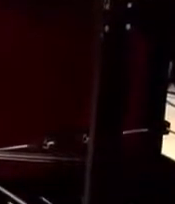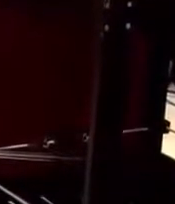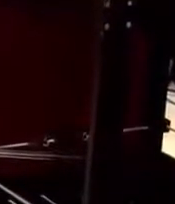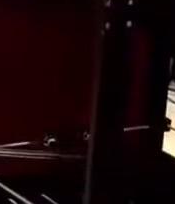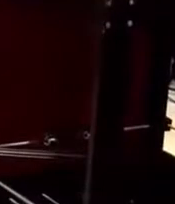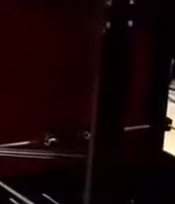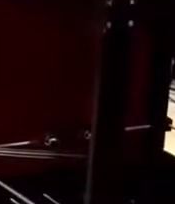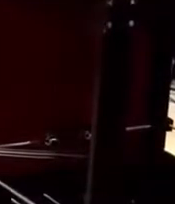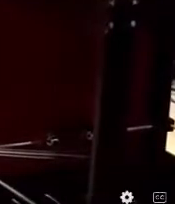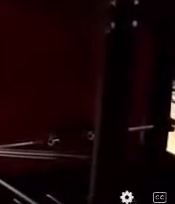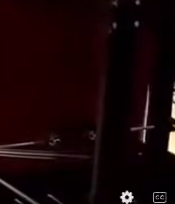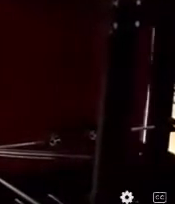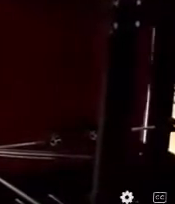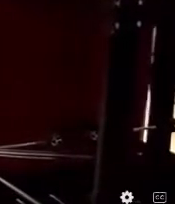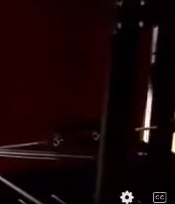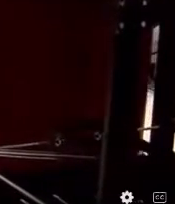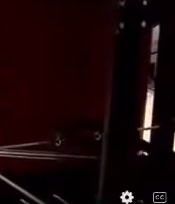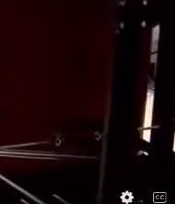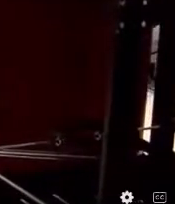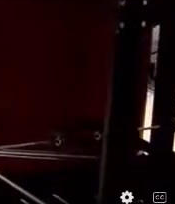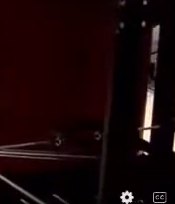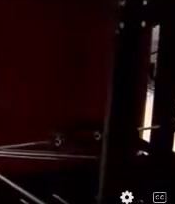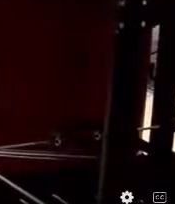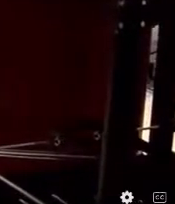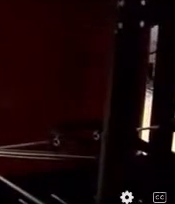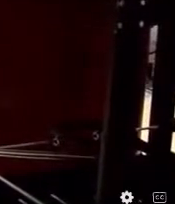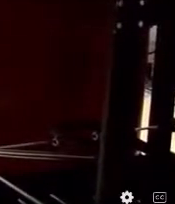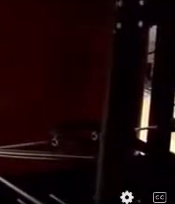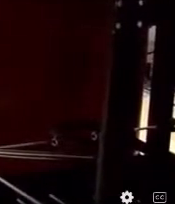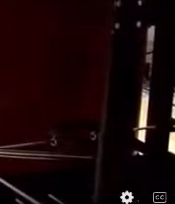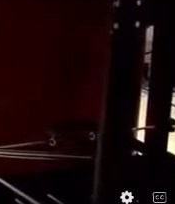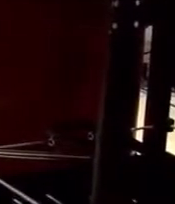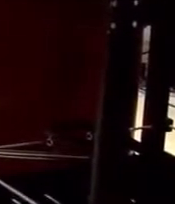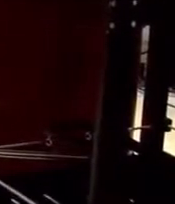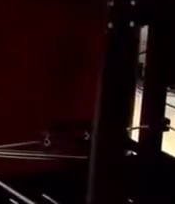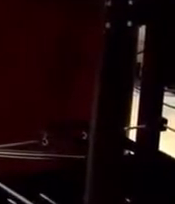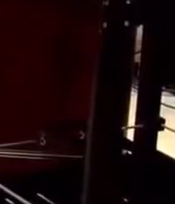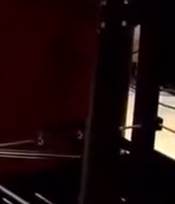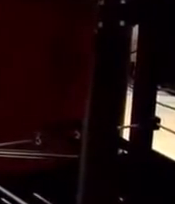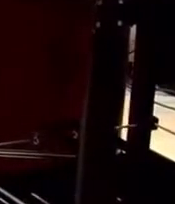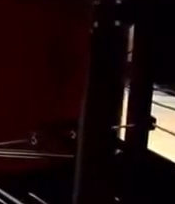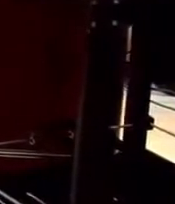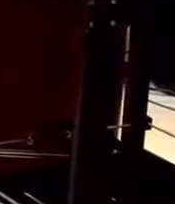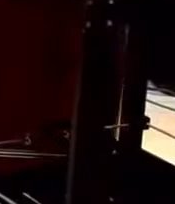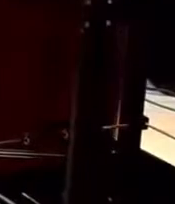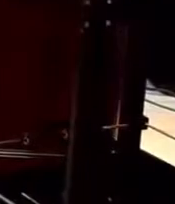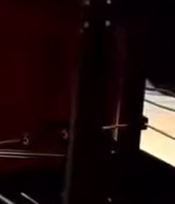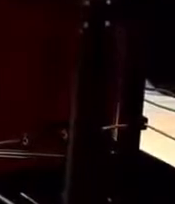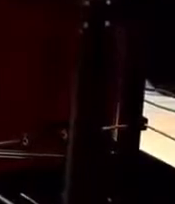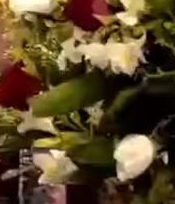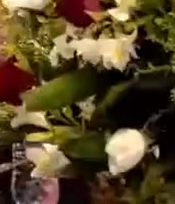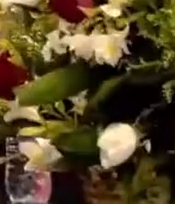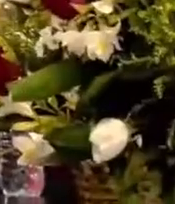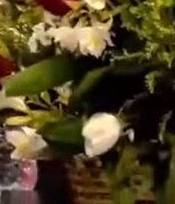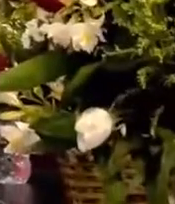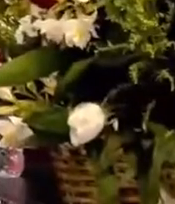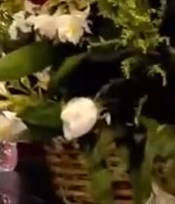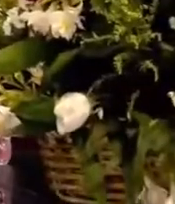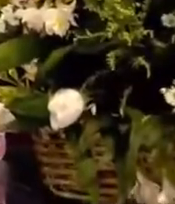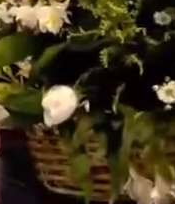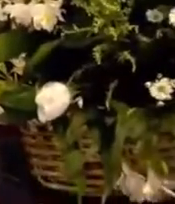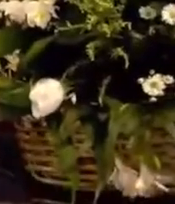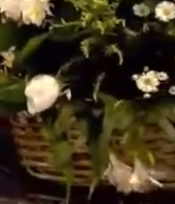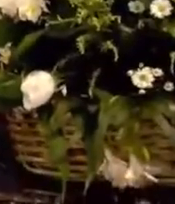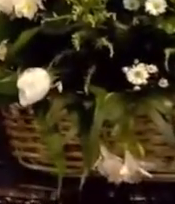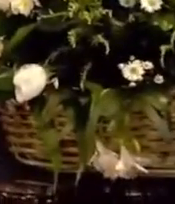oírte. Ahora todos cantan. Vénganse aquí. Estas mis niñas aquí. Vénganse. Estas mamacitas, vénganse. Aquí para. Ahora, y cantan,